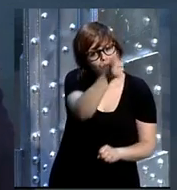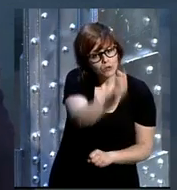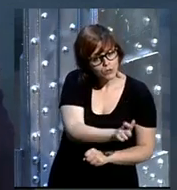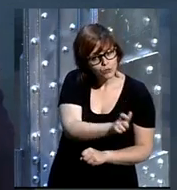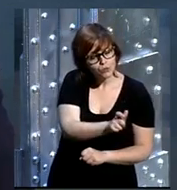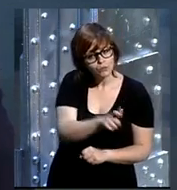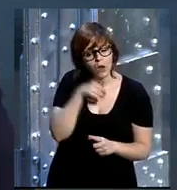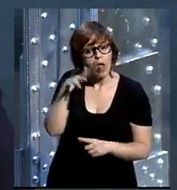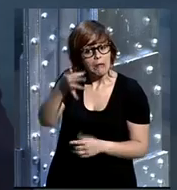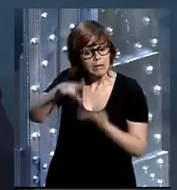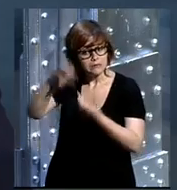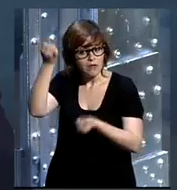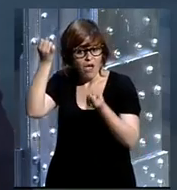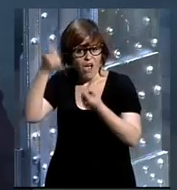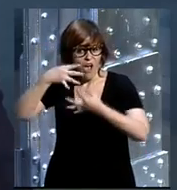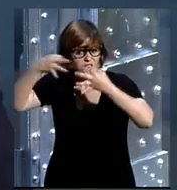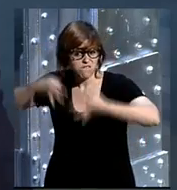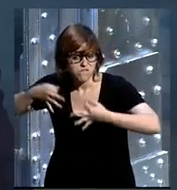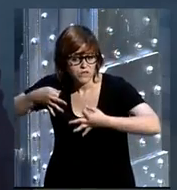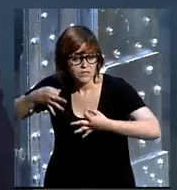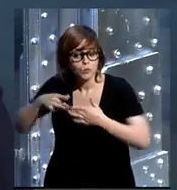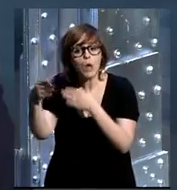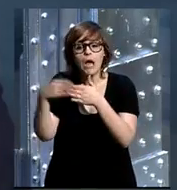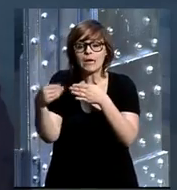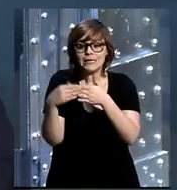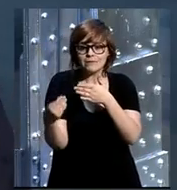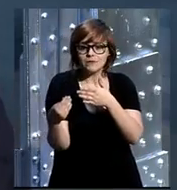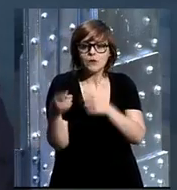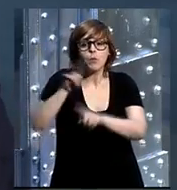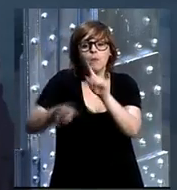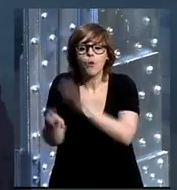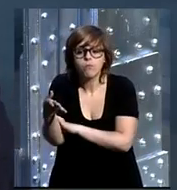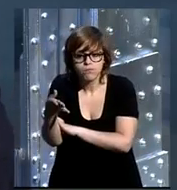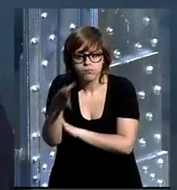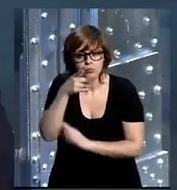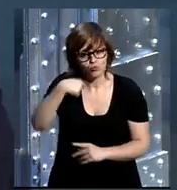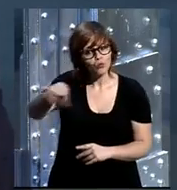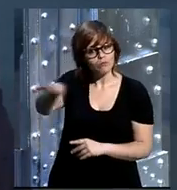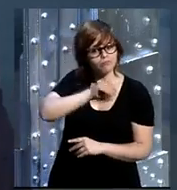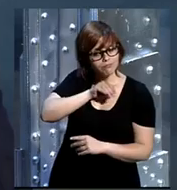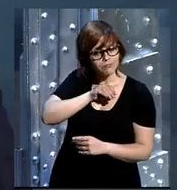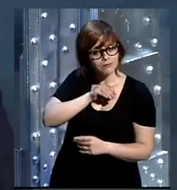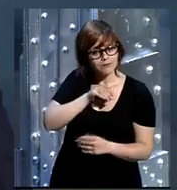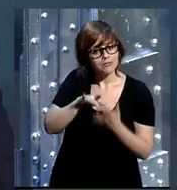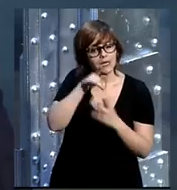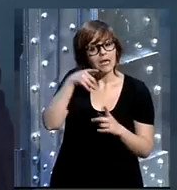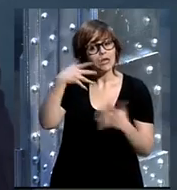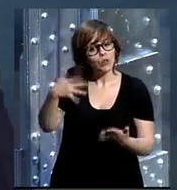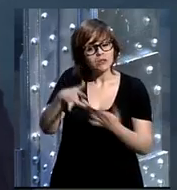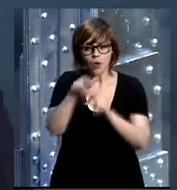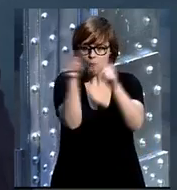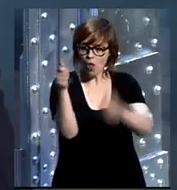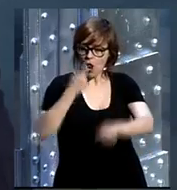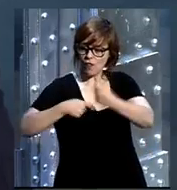en la práctica son los problemas que para nuestros clientes plantean y para nosotros mismos el desarrollo de modelos de negocio. Por